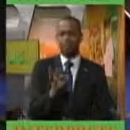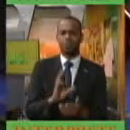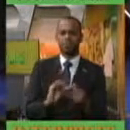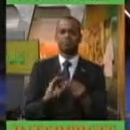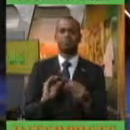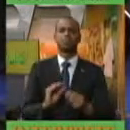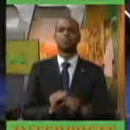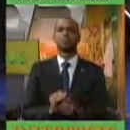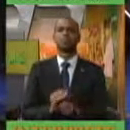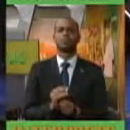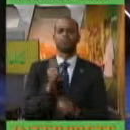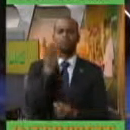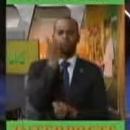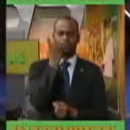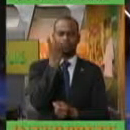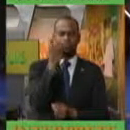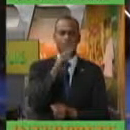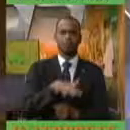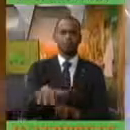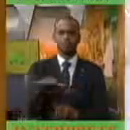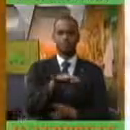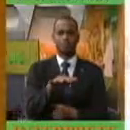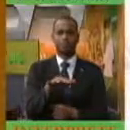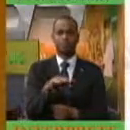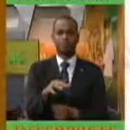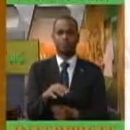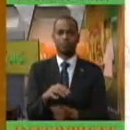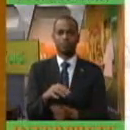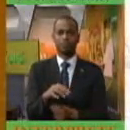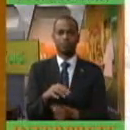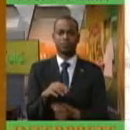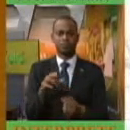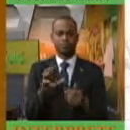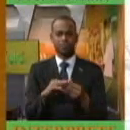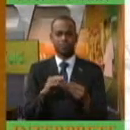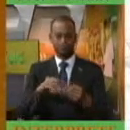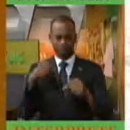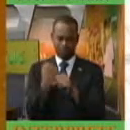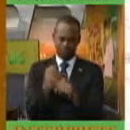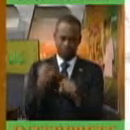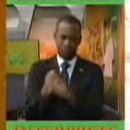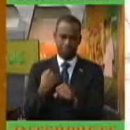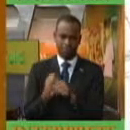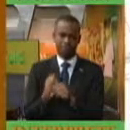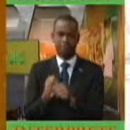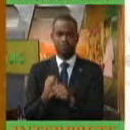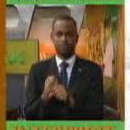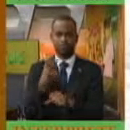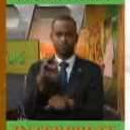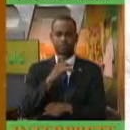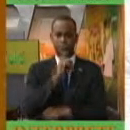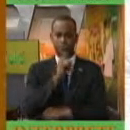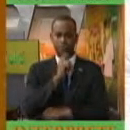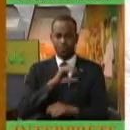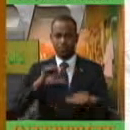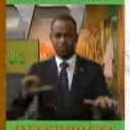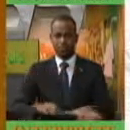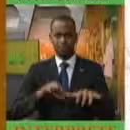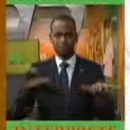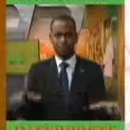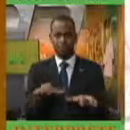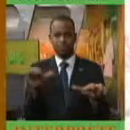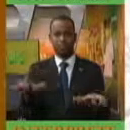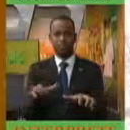ejemplo, recientemente en la sala capitular, por el mismo trabajo que desde allá desde Boca Chica se viene